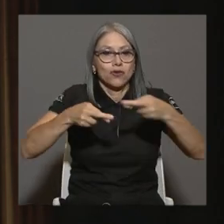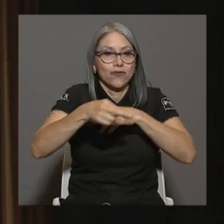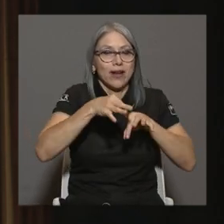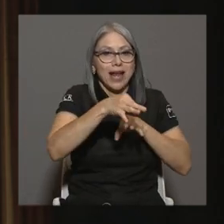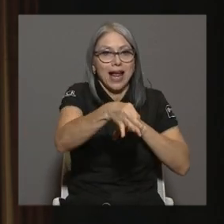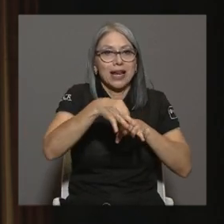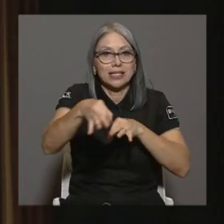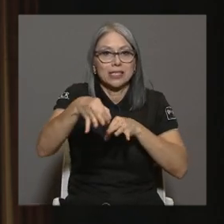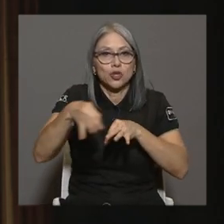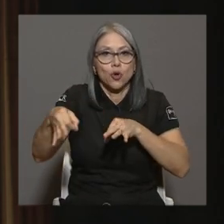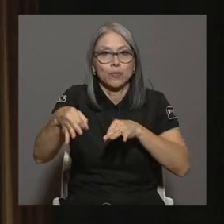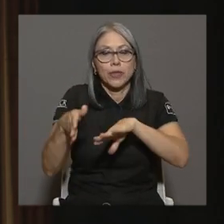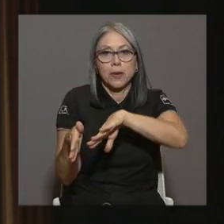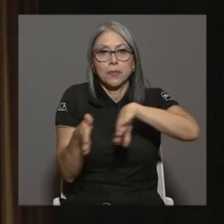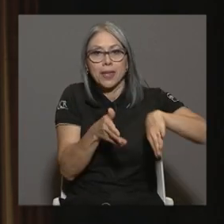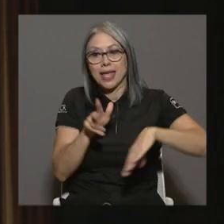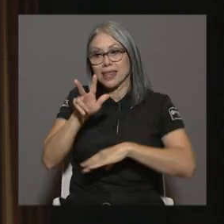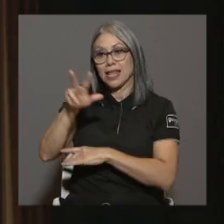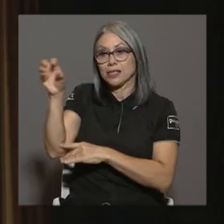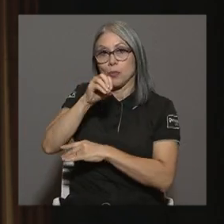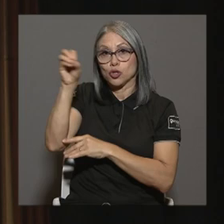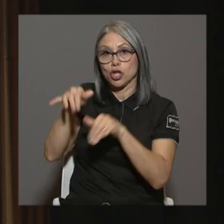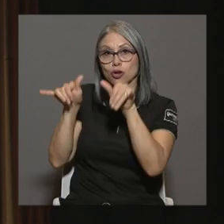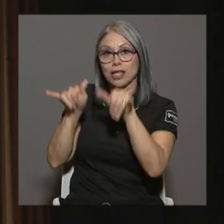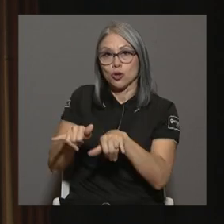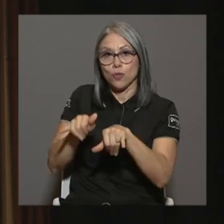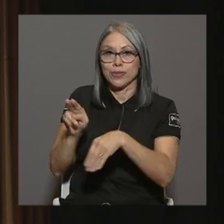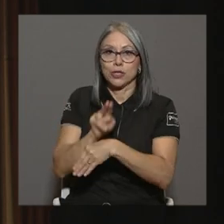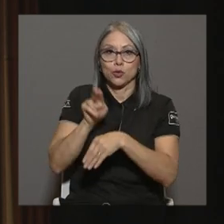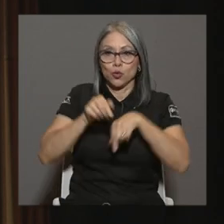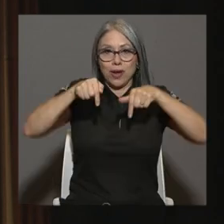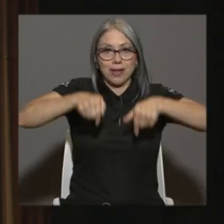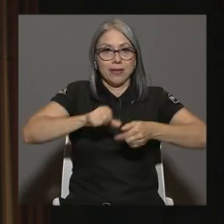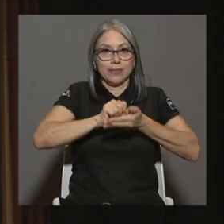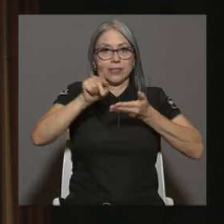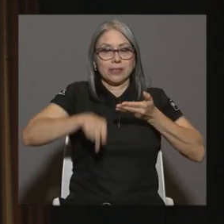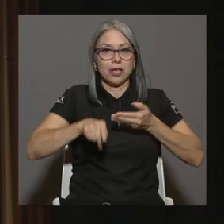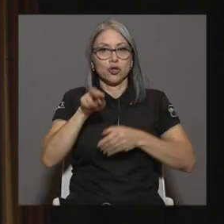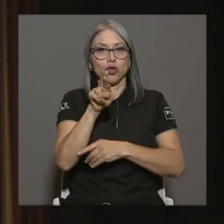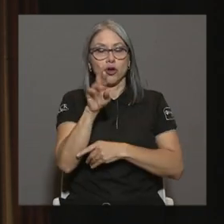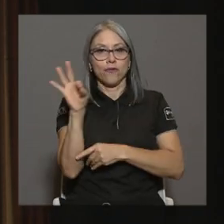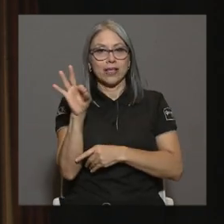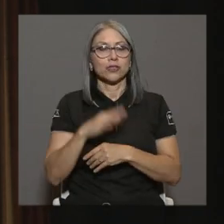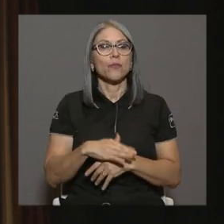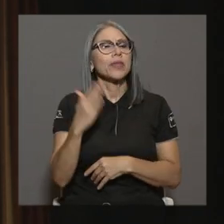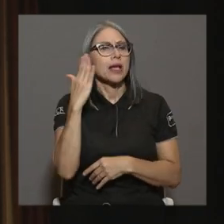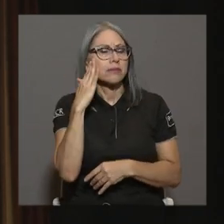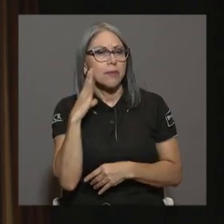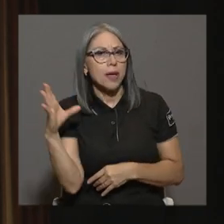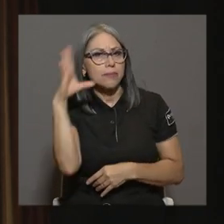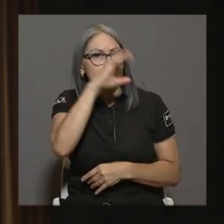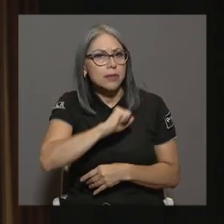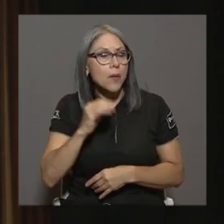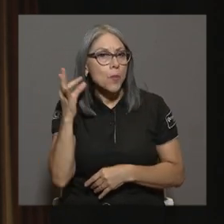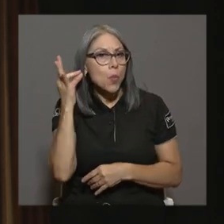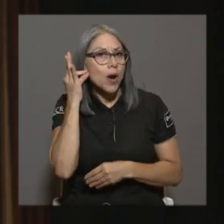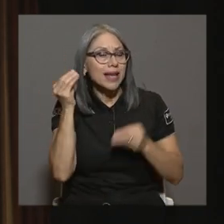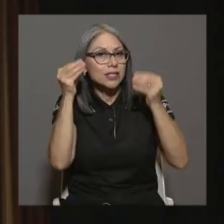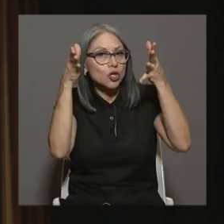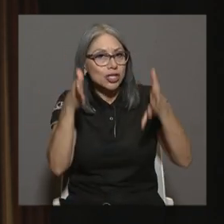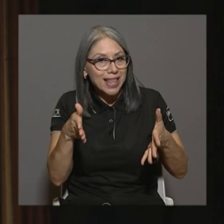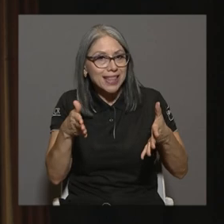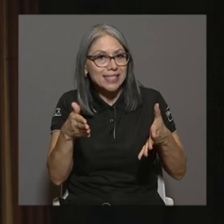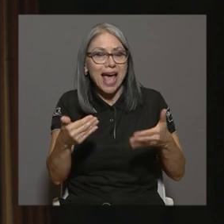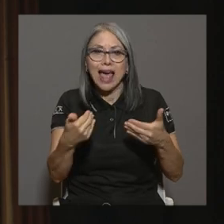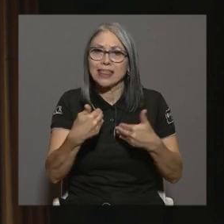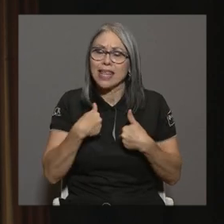3% restante se destinó a la sede Rodrigo Facio. Conscientes de que las mujeres docentes han tenido una